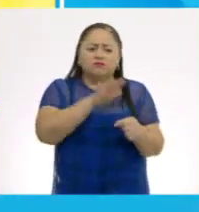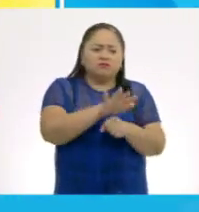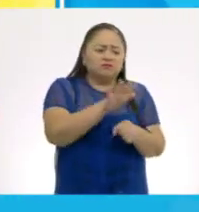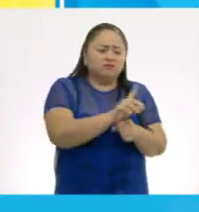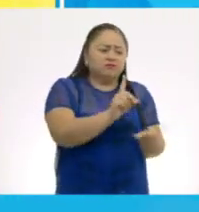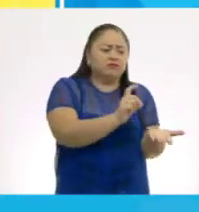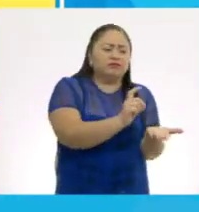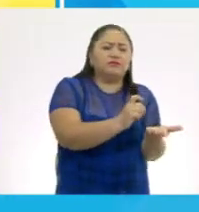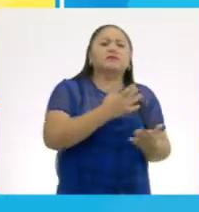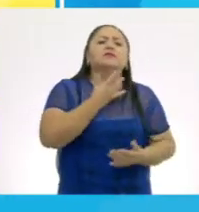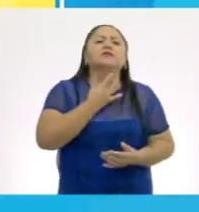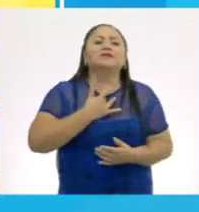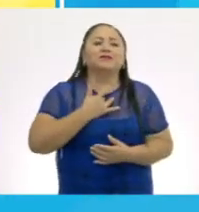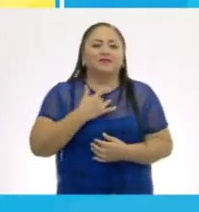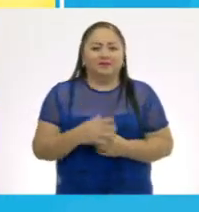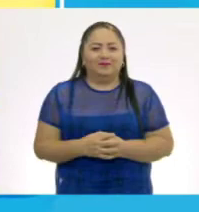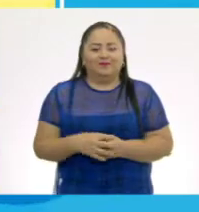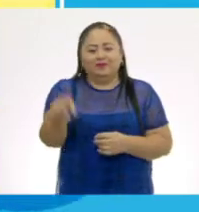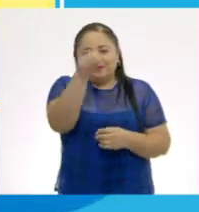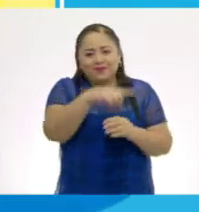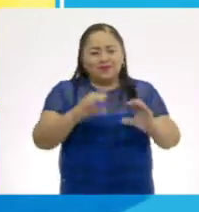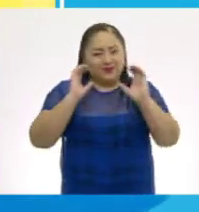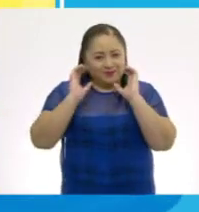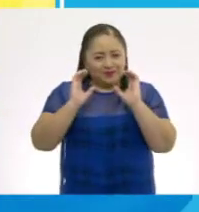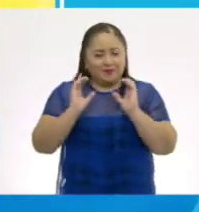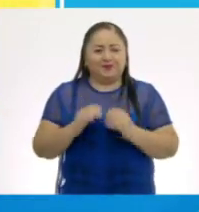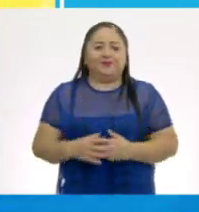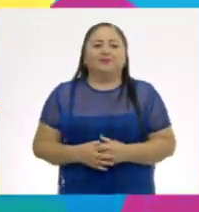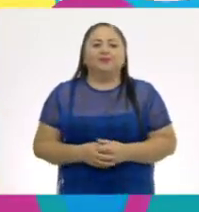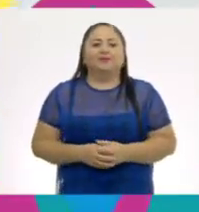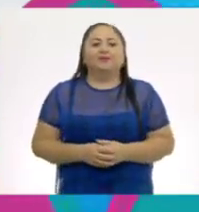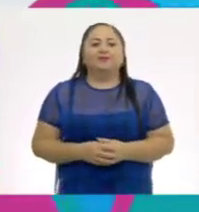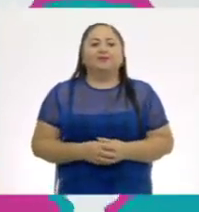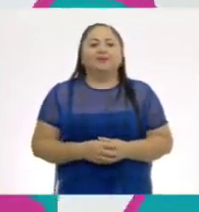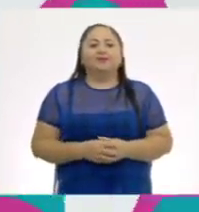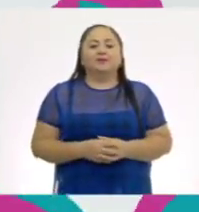usa desinfectantes a base de alcohol. ¡Cuídate!